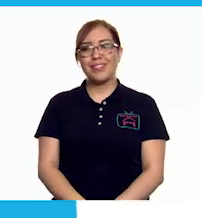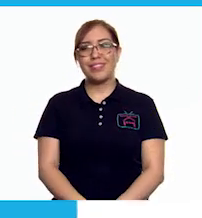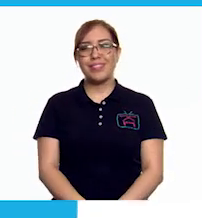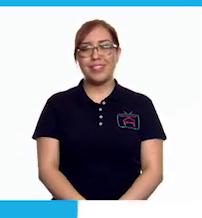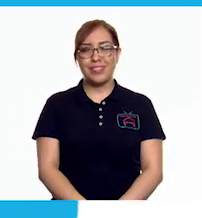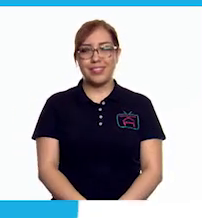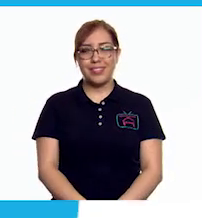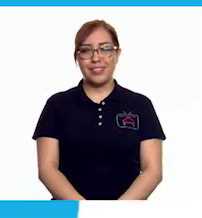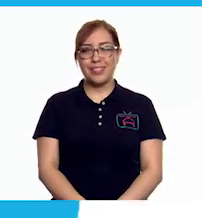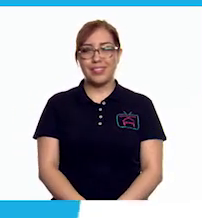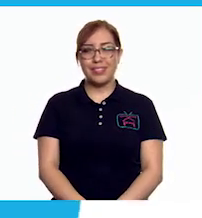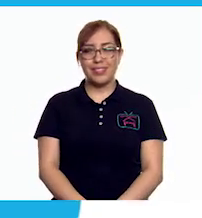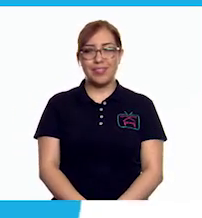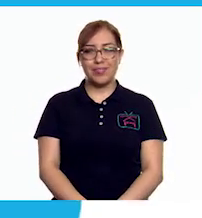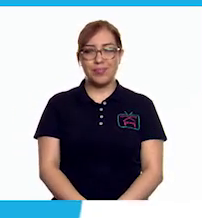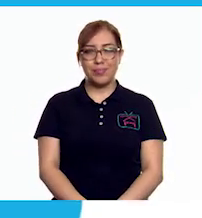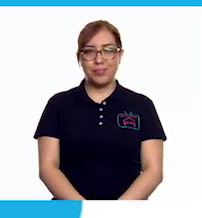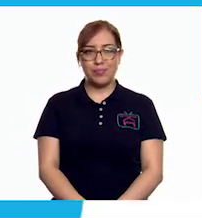5541-720413 con 100 líneas.